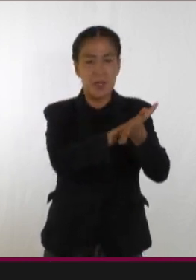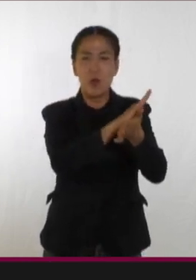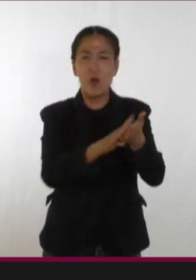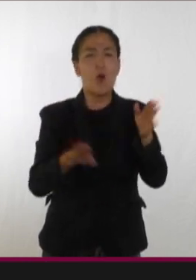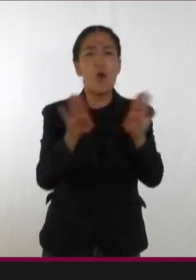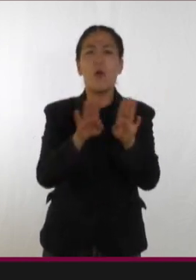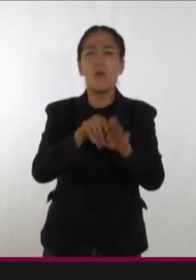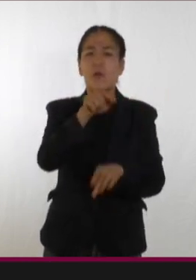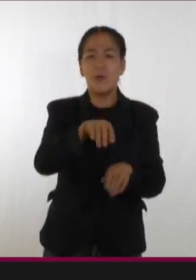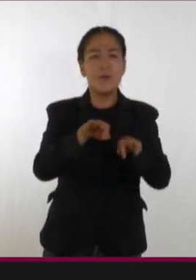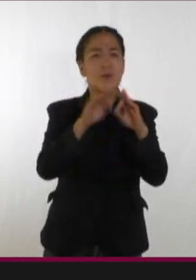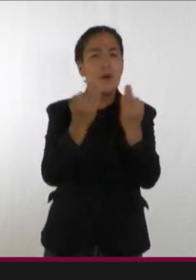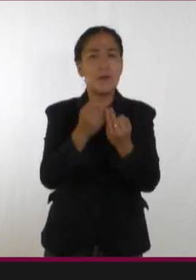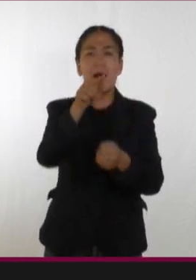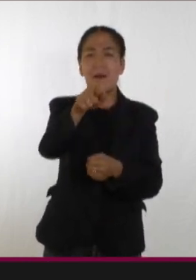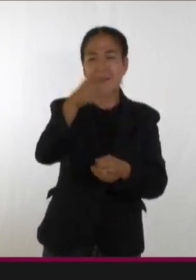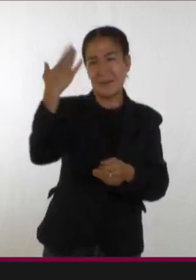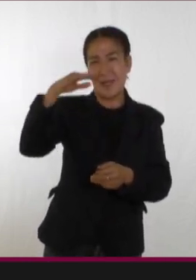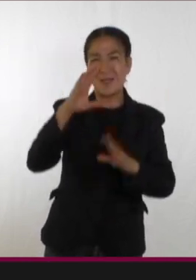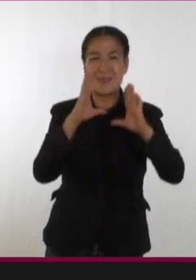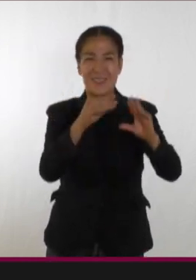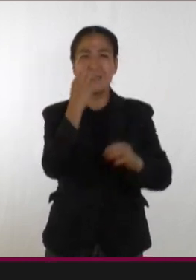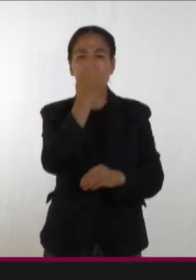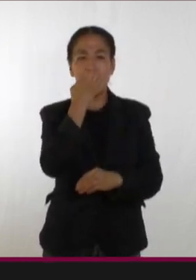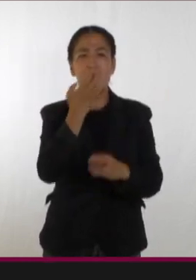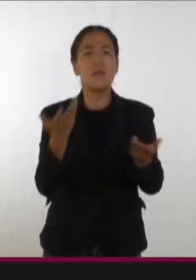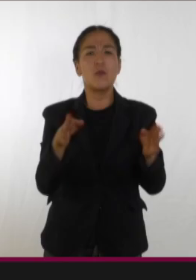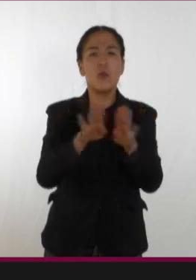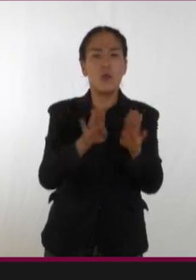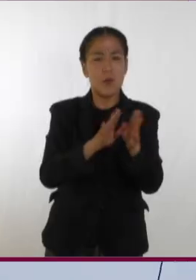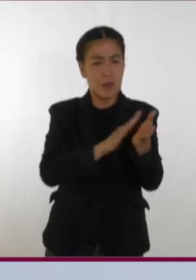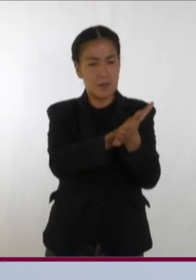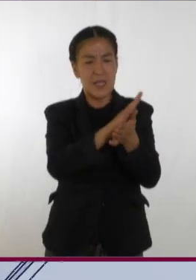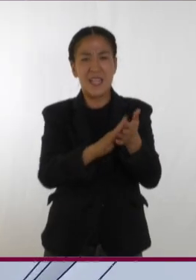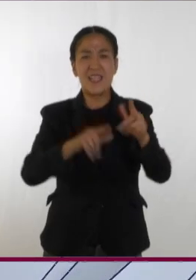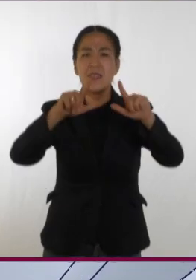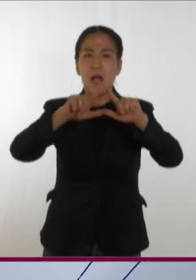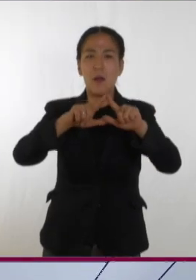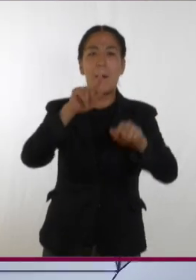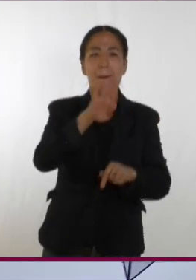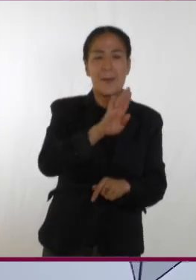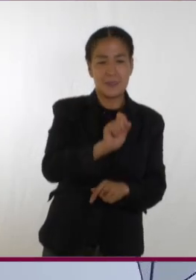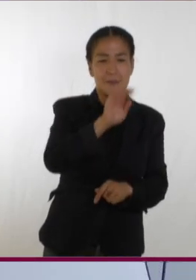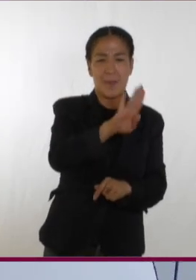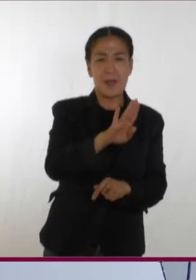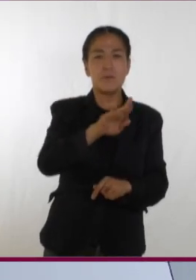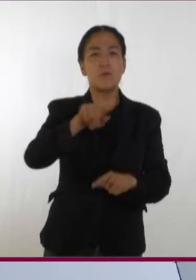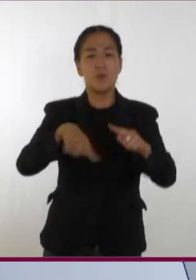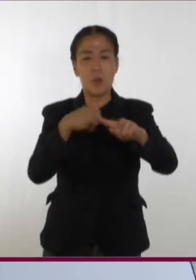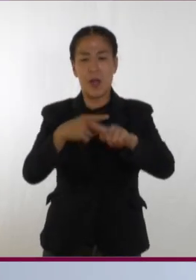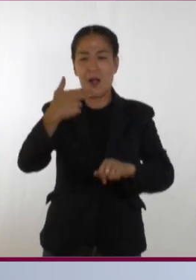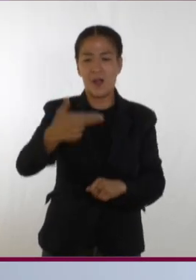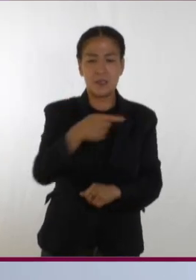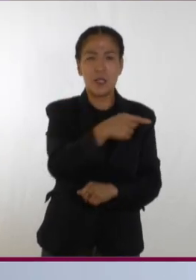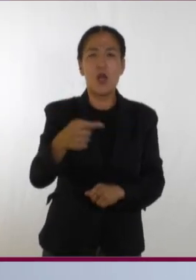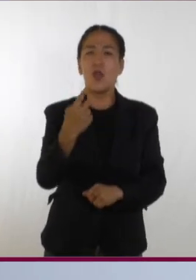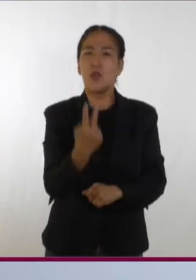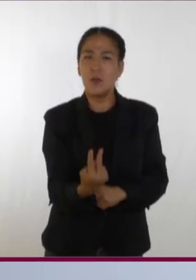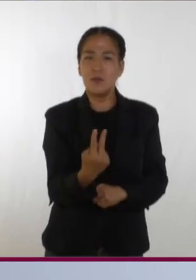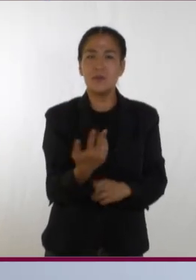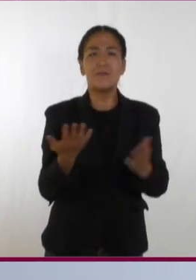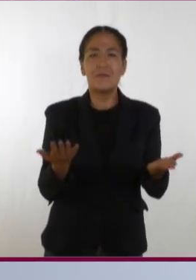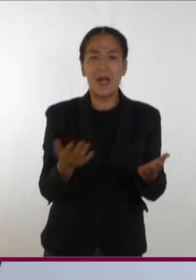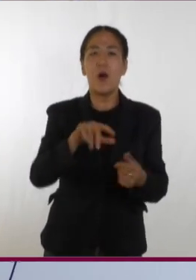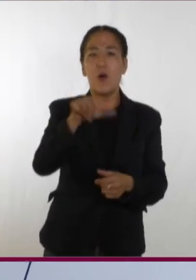la misma área. Entonces, ¿cómo llegaron a las fórmulas que te enseñan en la escuela? O sea, ¿por qué el área de un triángulo es base por altura